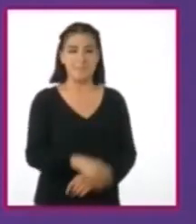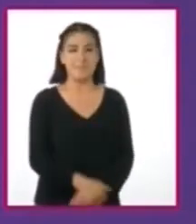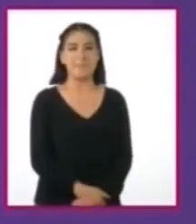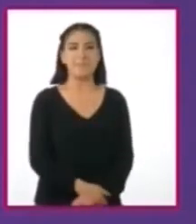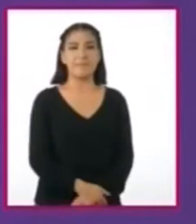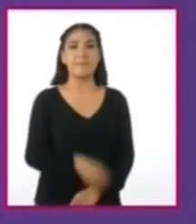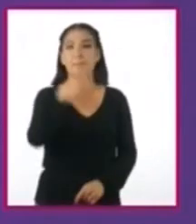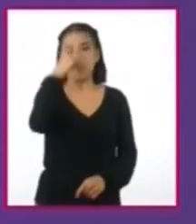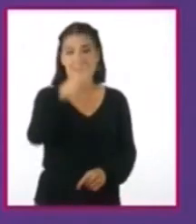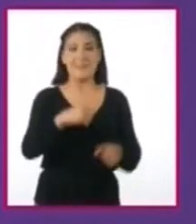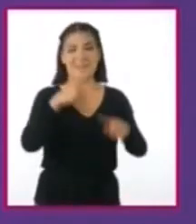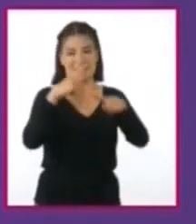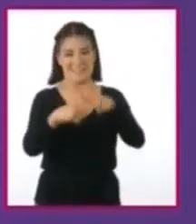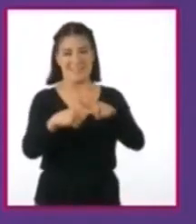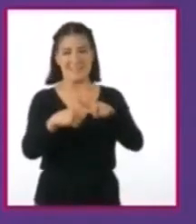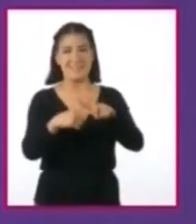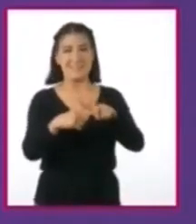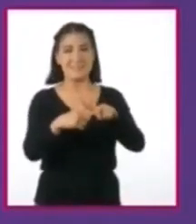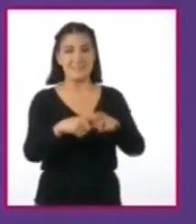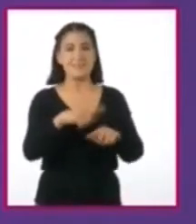resolviendo para X,